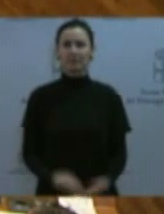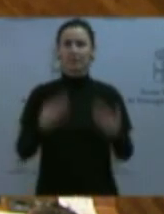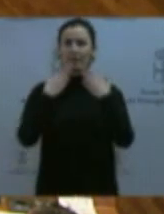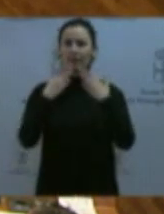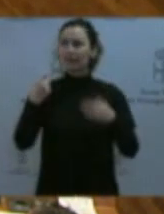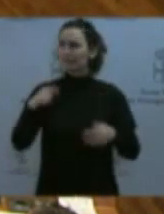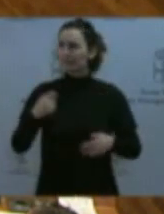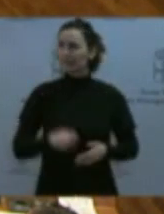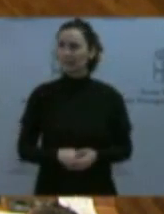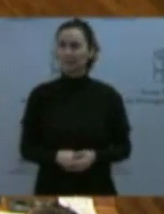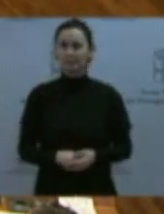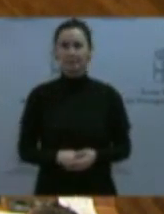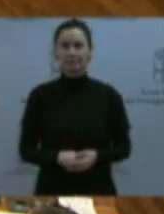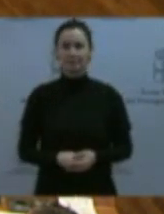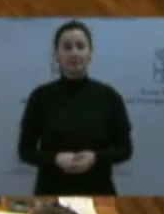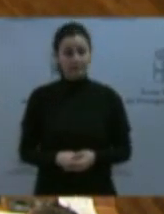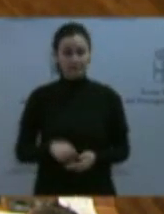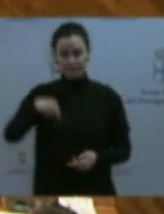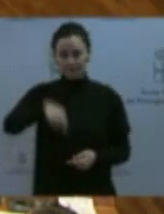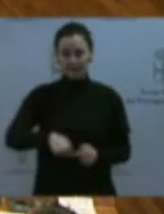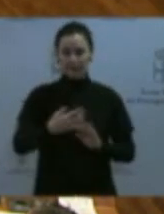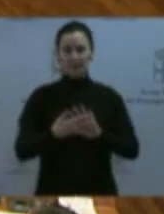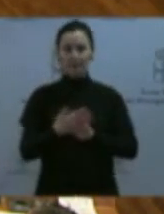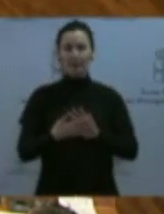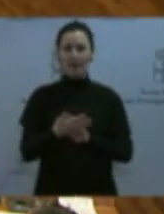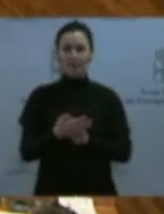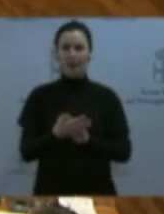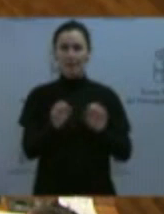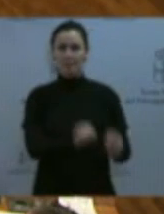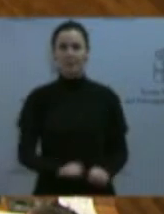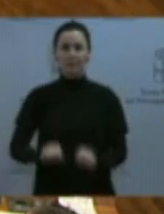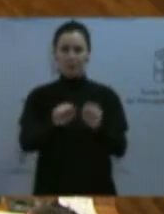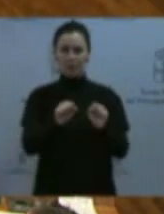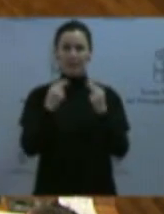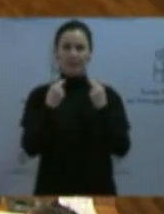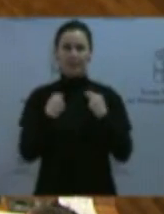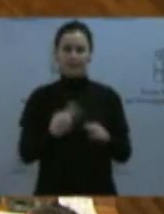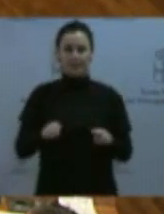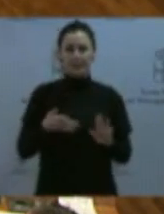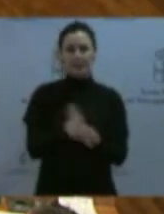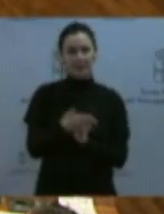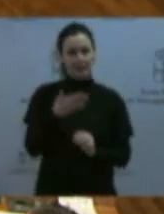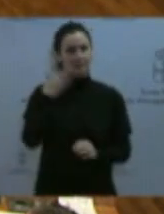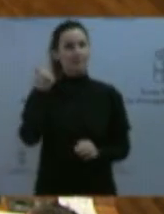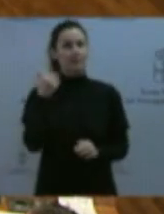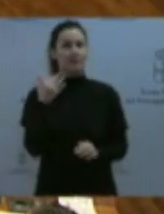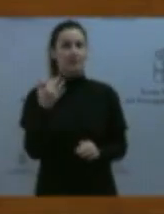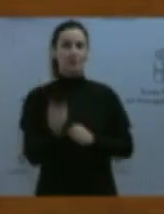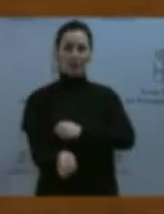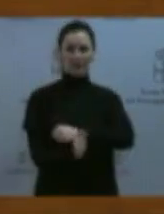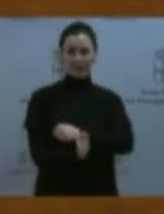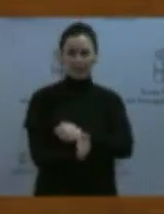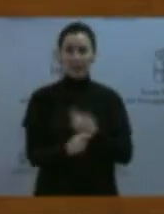Hoy hablamos de aforamientos, de privilegios. En los últimos años hemos sido testigos del hartazgo de la sociedad frente a los